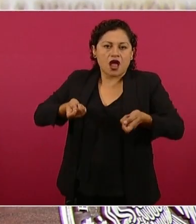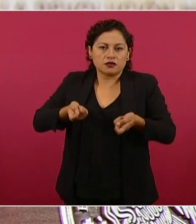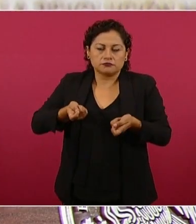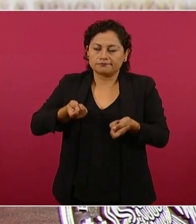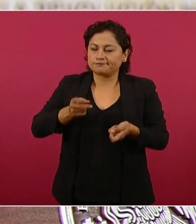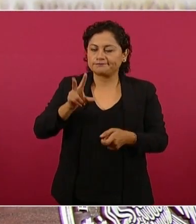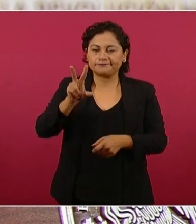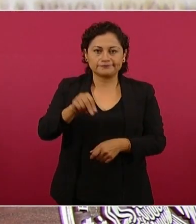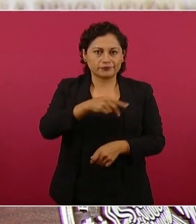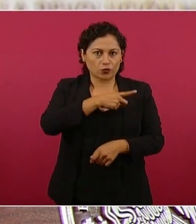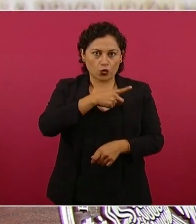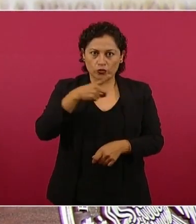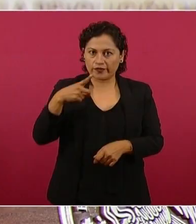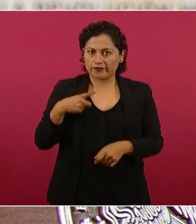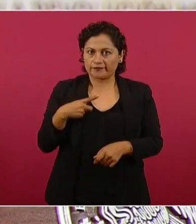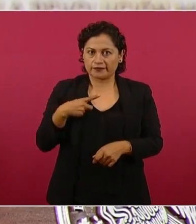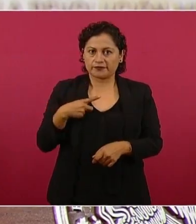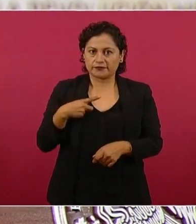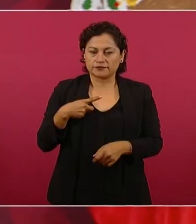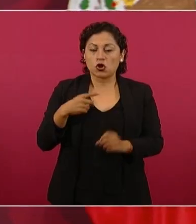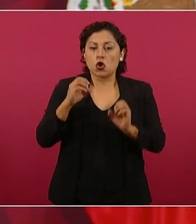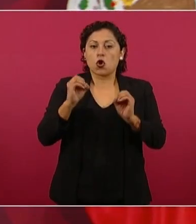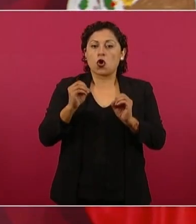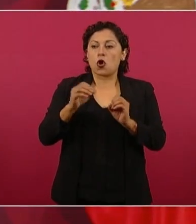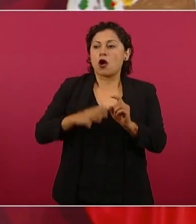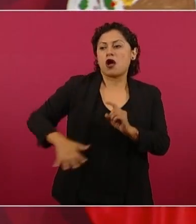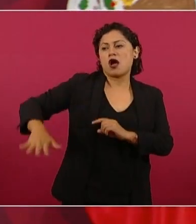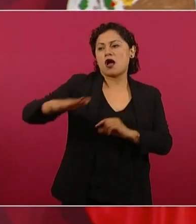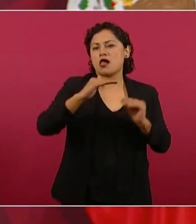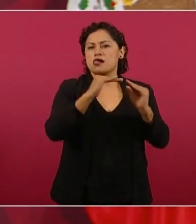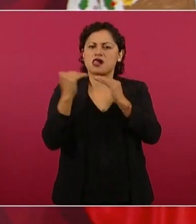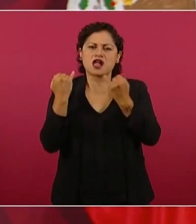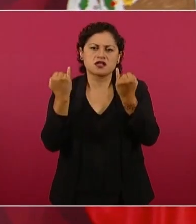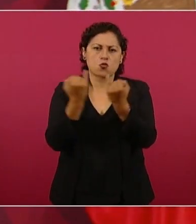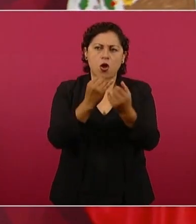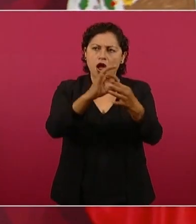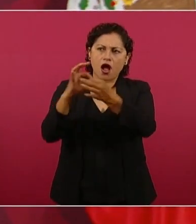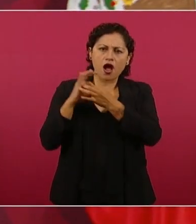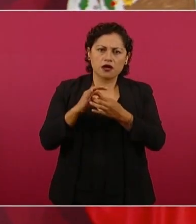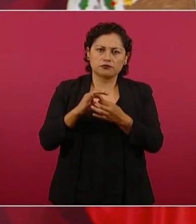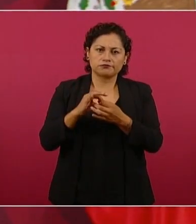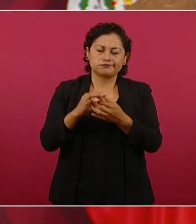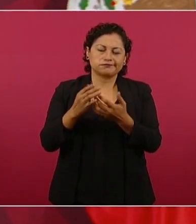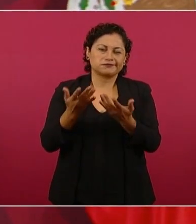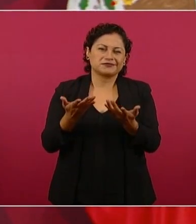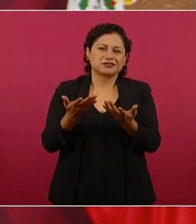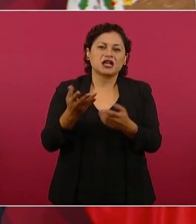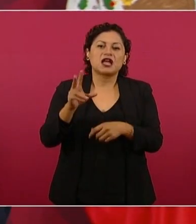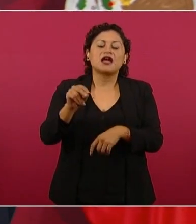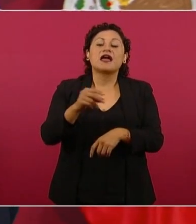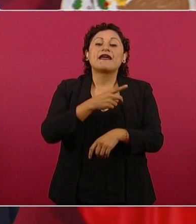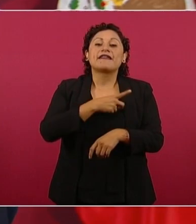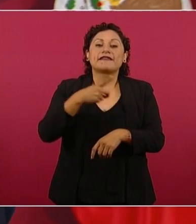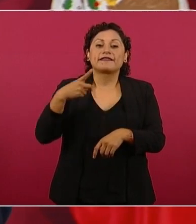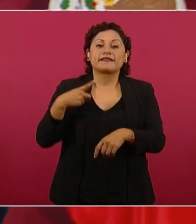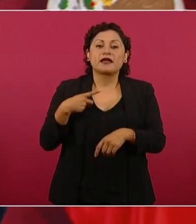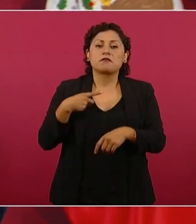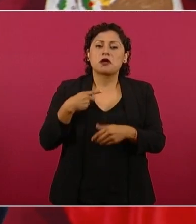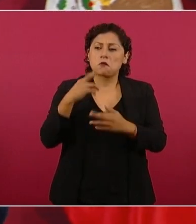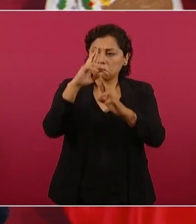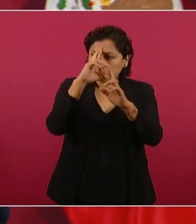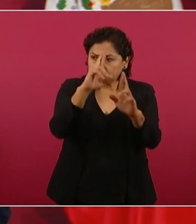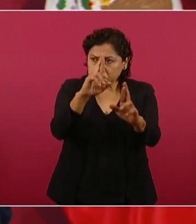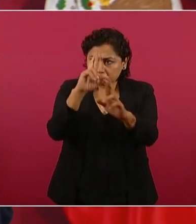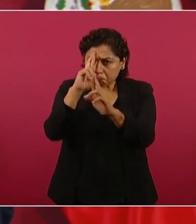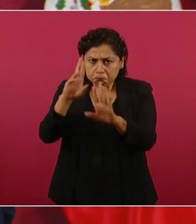Eso es lo que deseamos, y en la medida que los